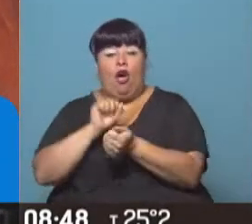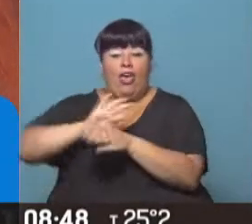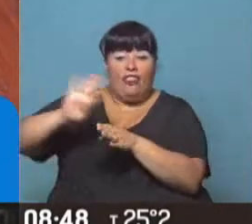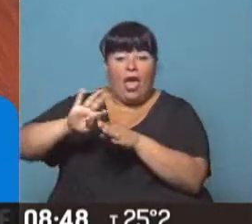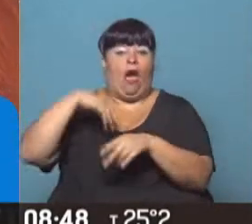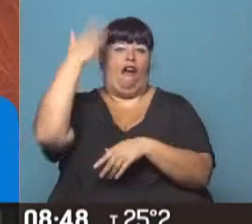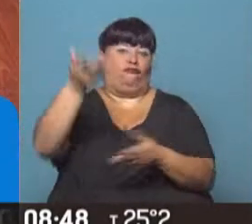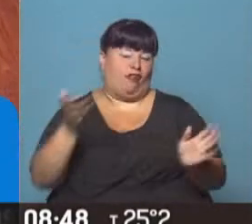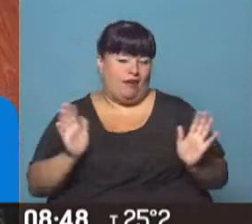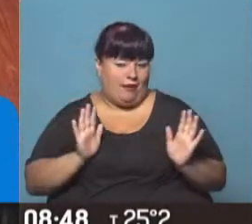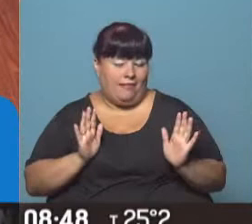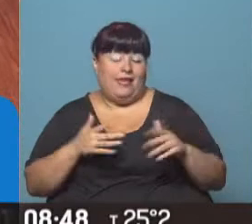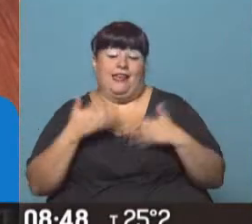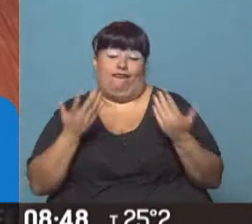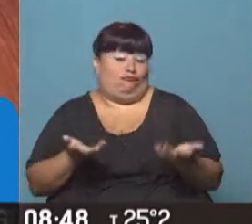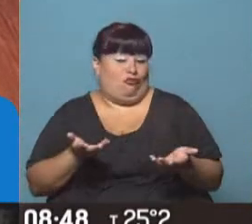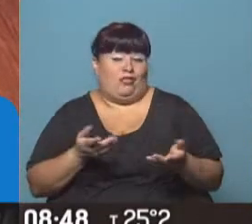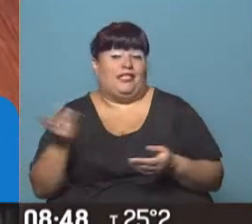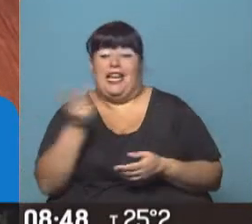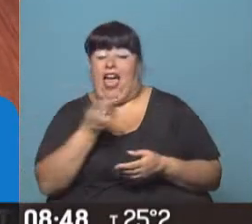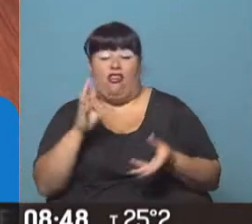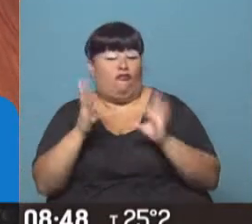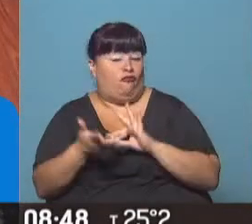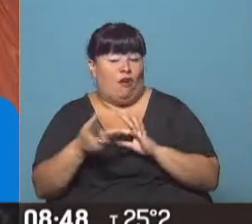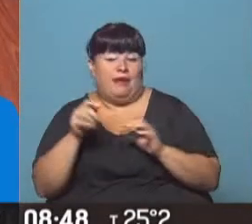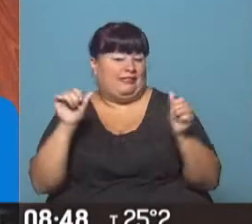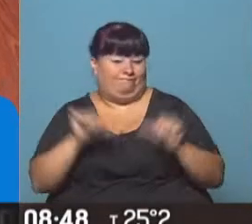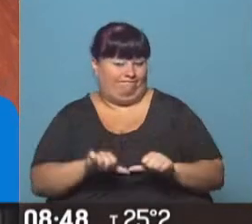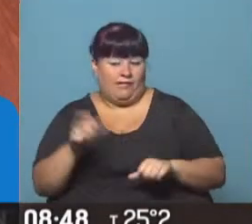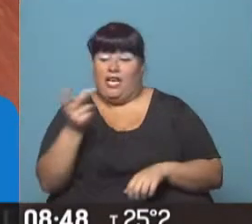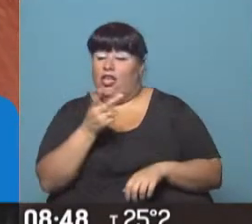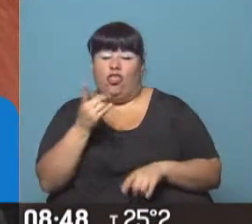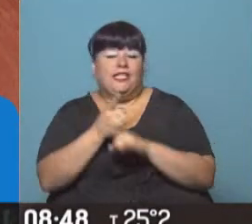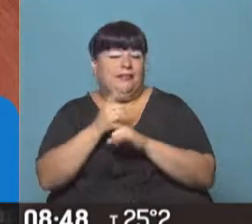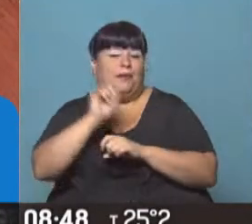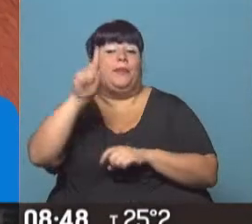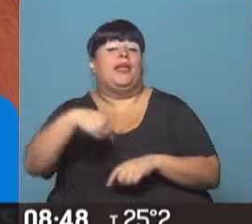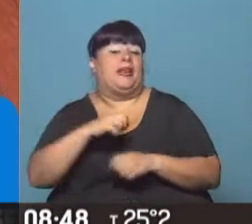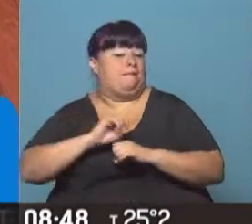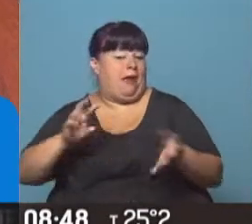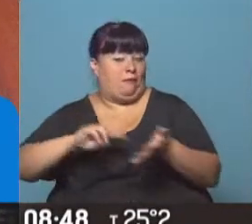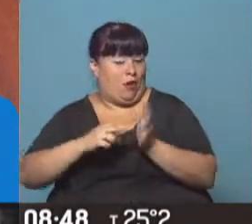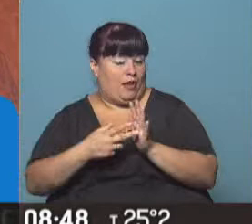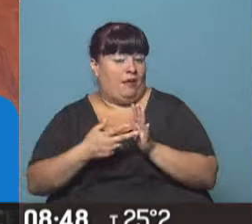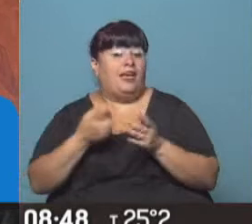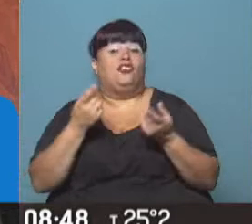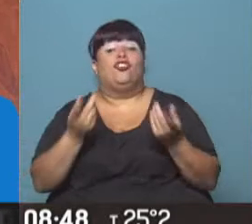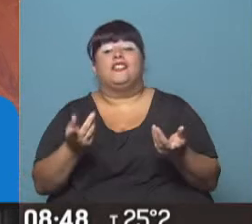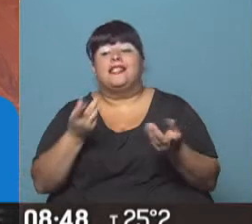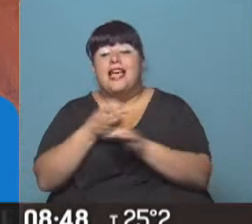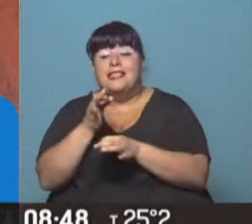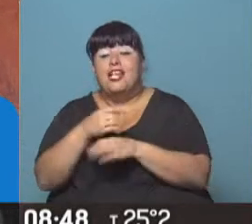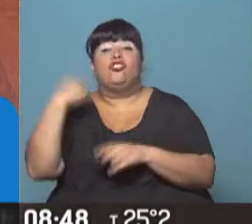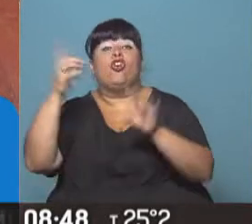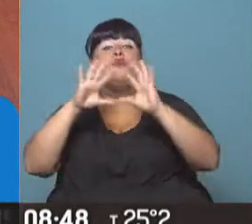con deuda externa. Entonces, obviamente, ninguno de los dos caminos es sano, los dos siempre terminan mal. Y entonces la moraleja es lo que hace el